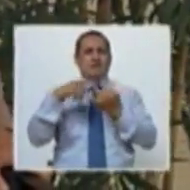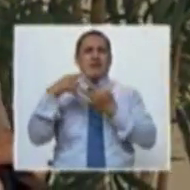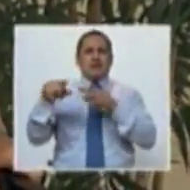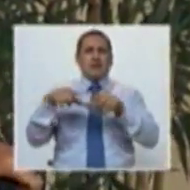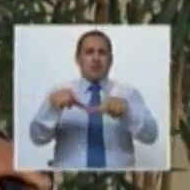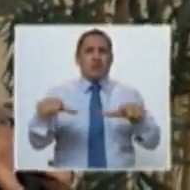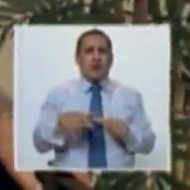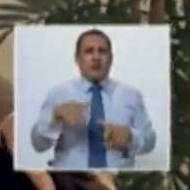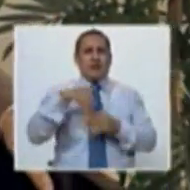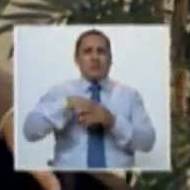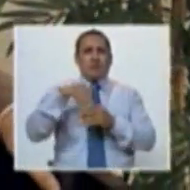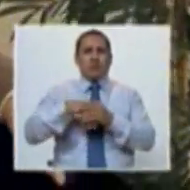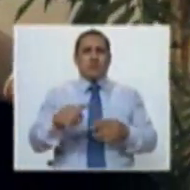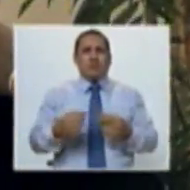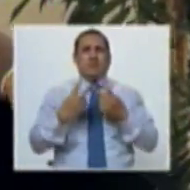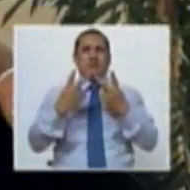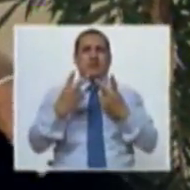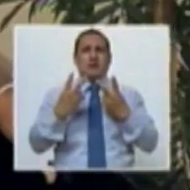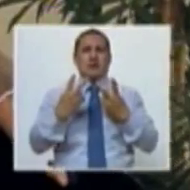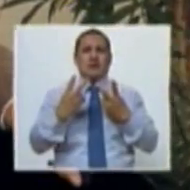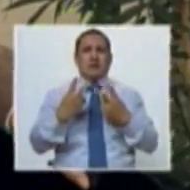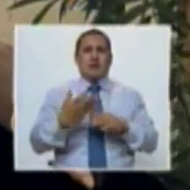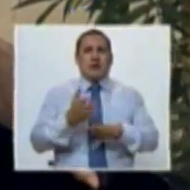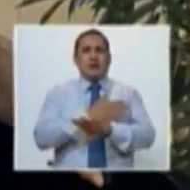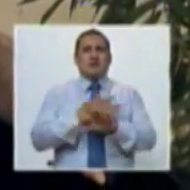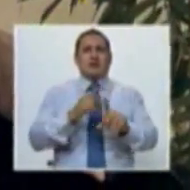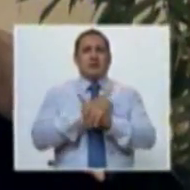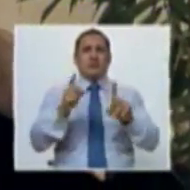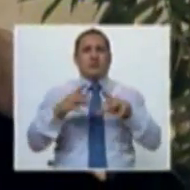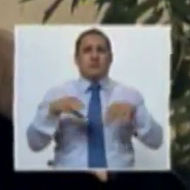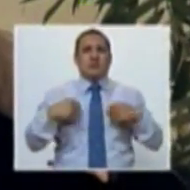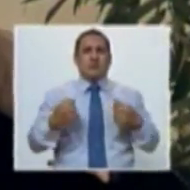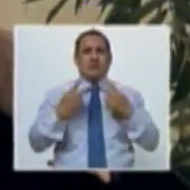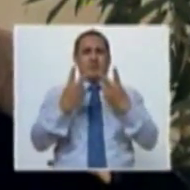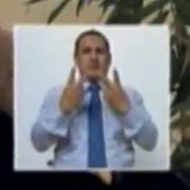cuyas votaciones en el SUTEP eran ganados